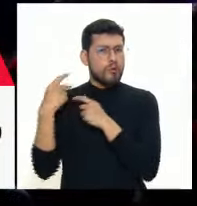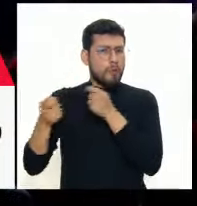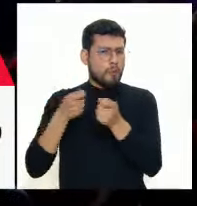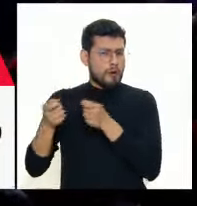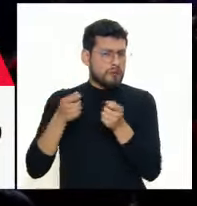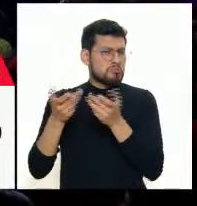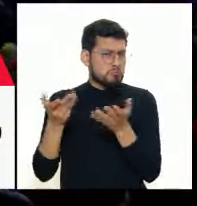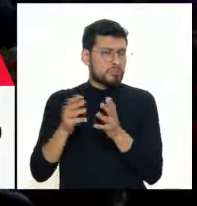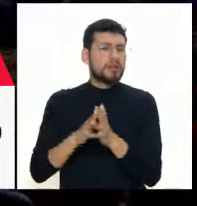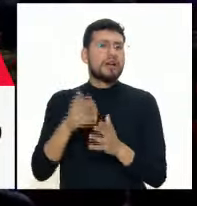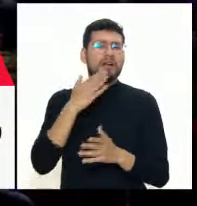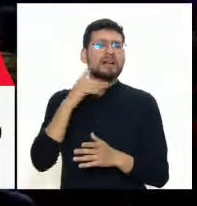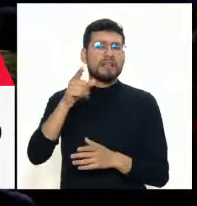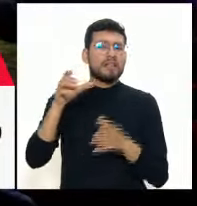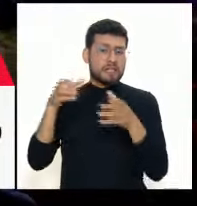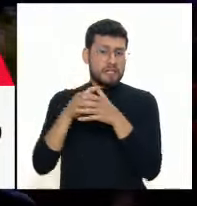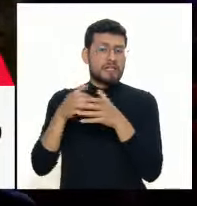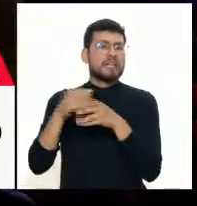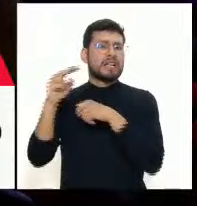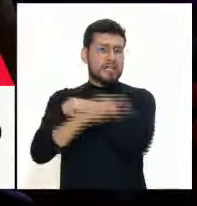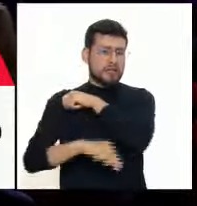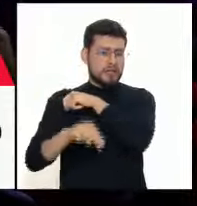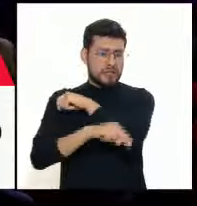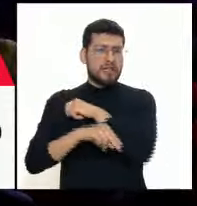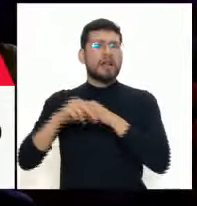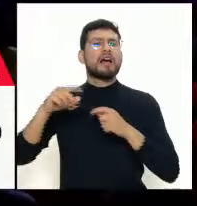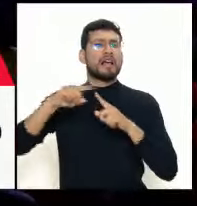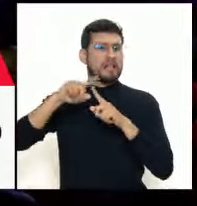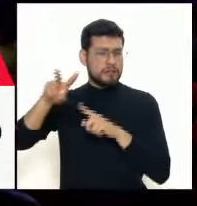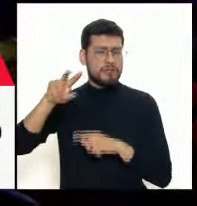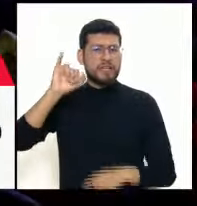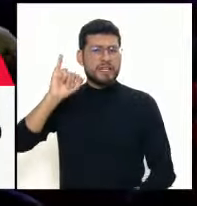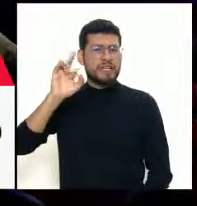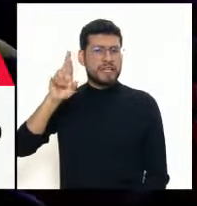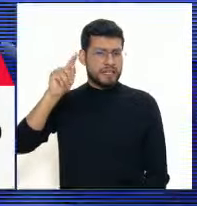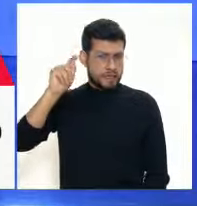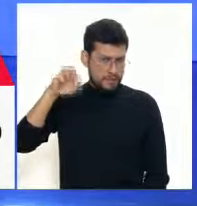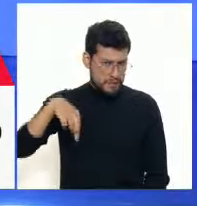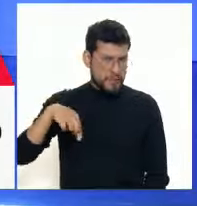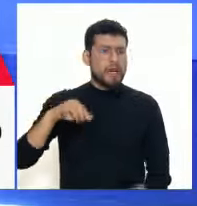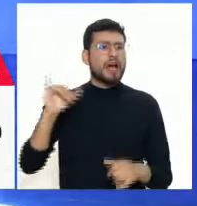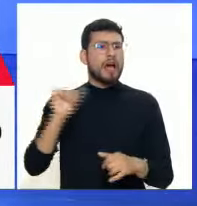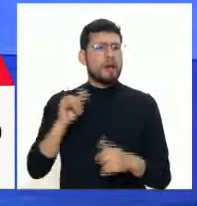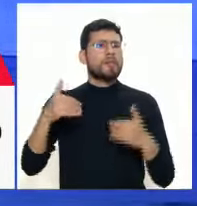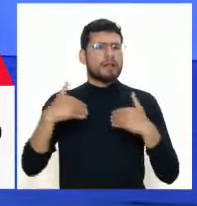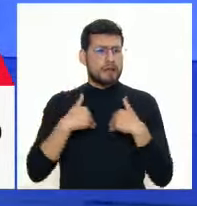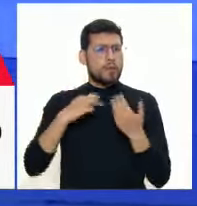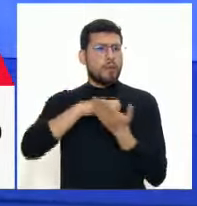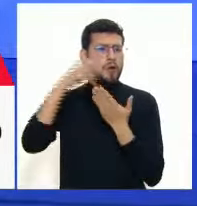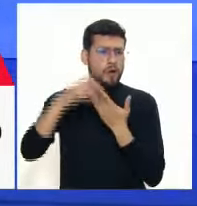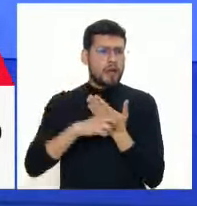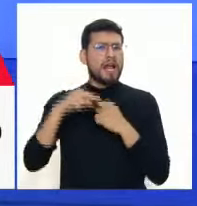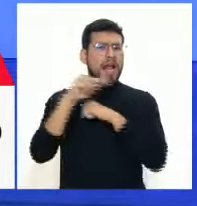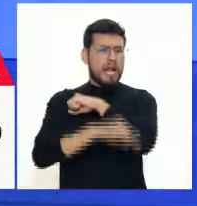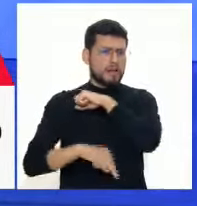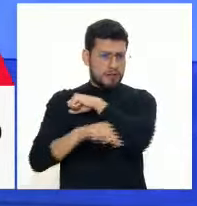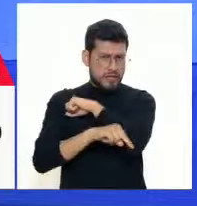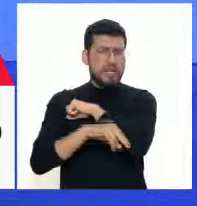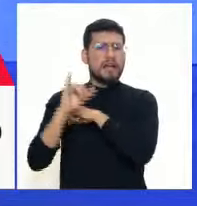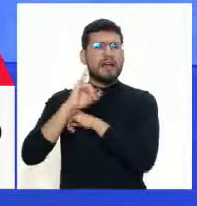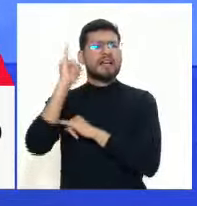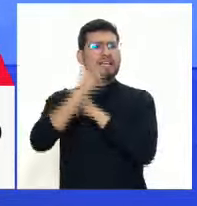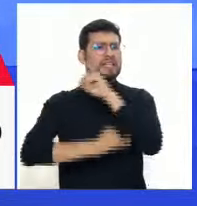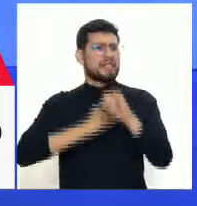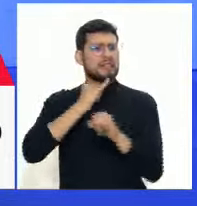administración, digámoslo así, del Instituto Nacional de Radio y Televisión. Además cuenta con una programación nacional e